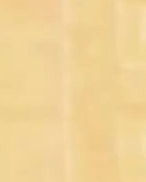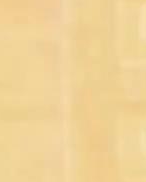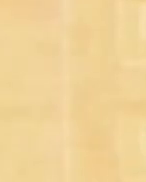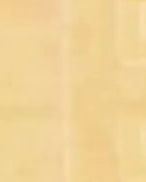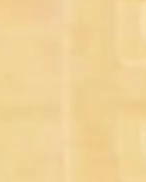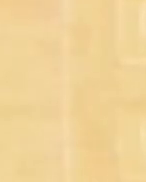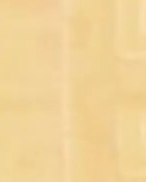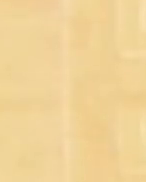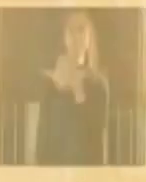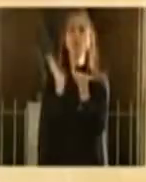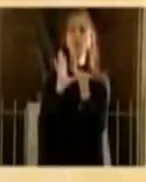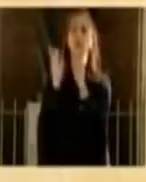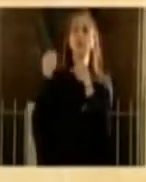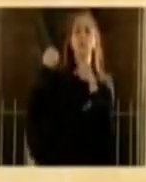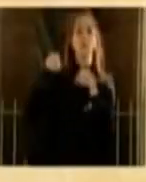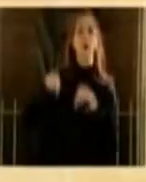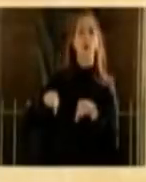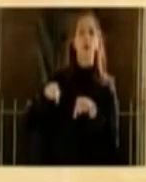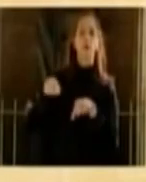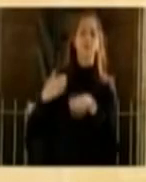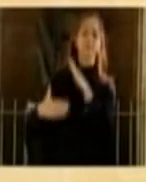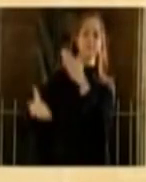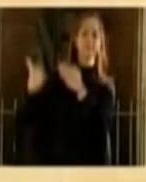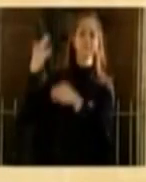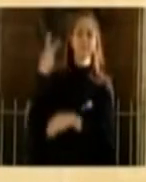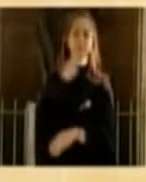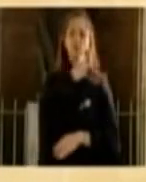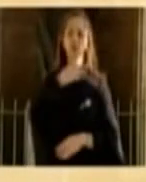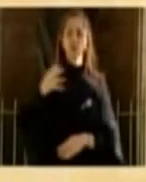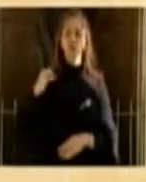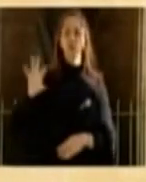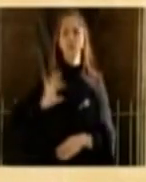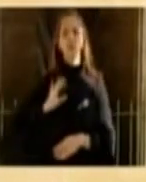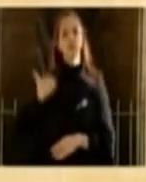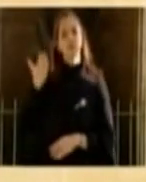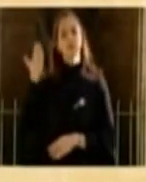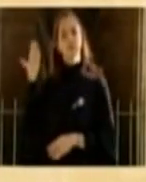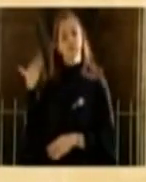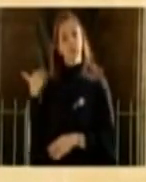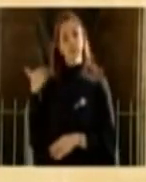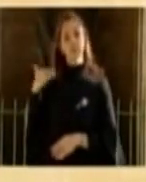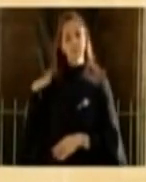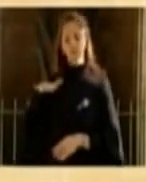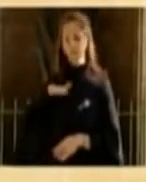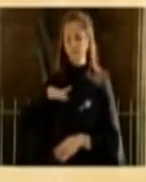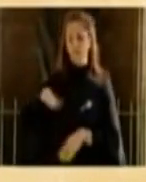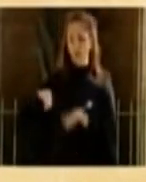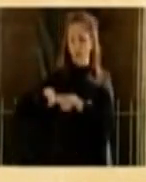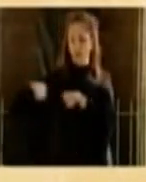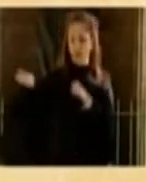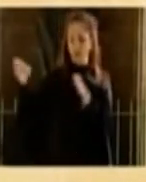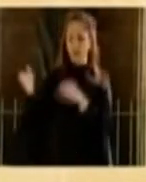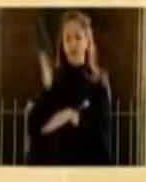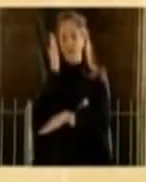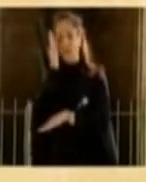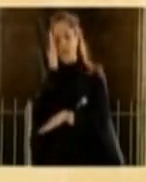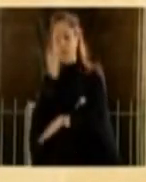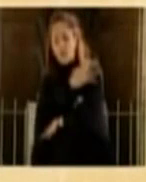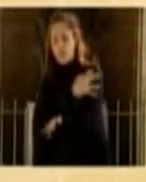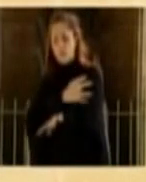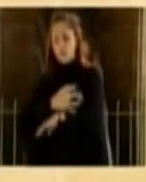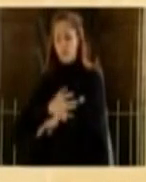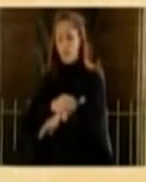Un día como hoy, pero hace 200 años, en una cama pobre y casi en